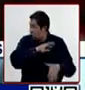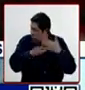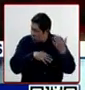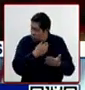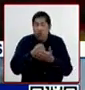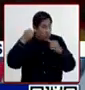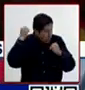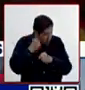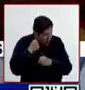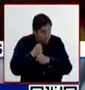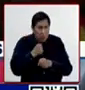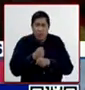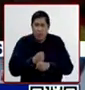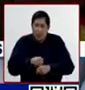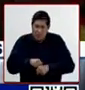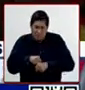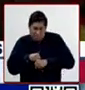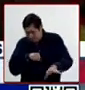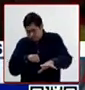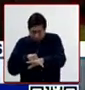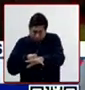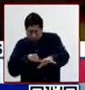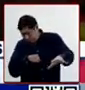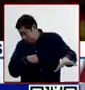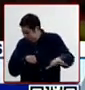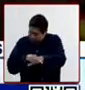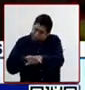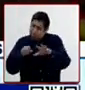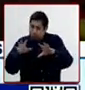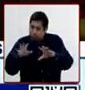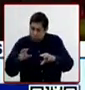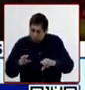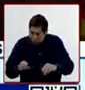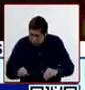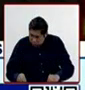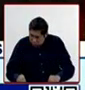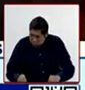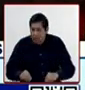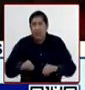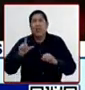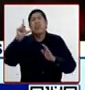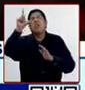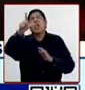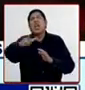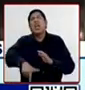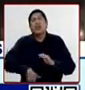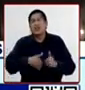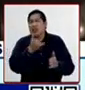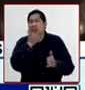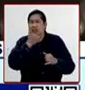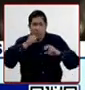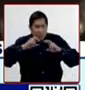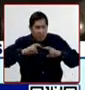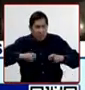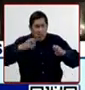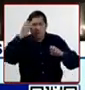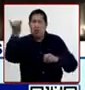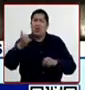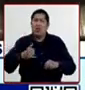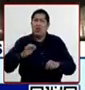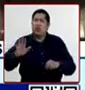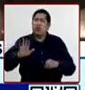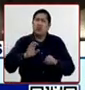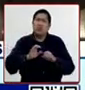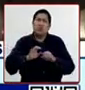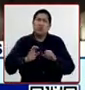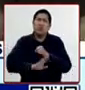el trabajo de refrigeración y liquidación total de este incendio. Posteriormente serán las investigaciones, que ver qué fue lo que pasó, por qué no funcionaron sus sistemas